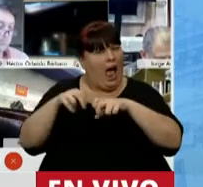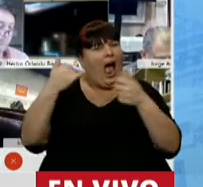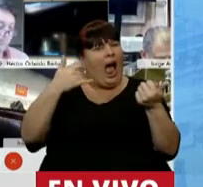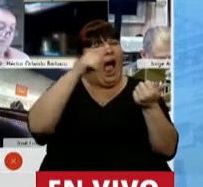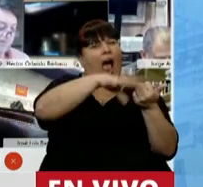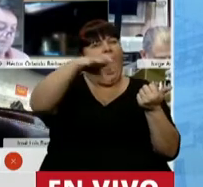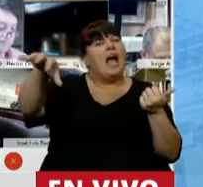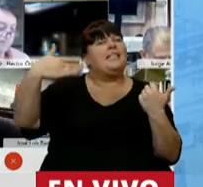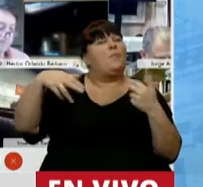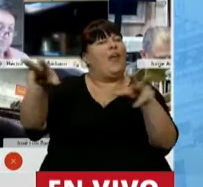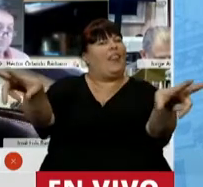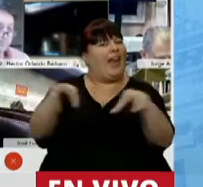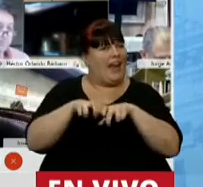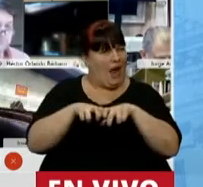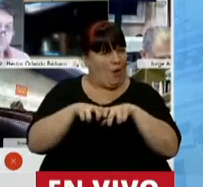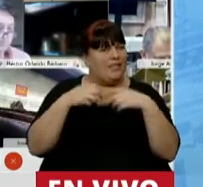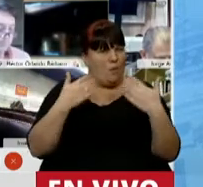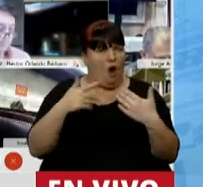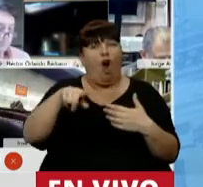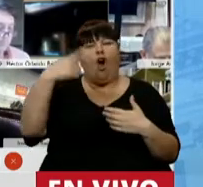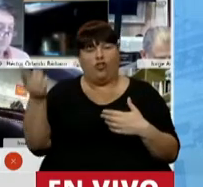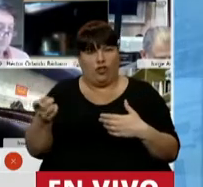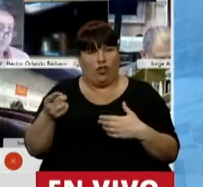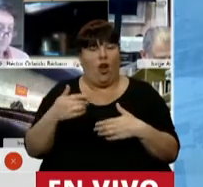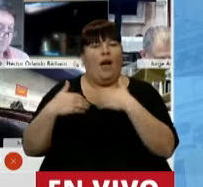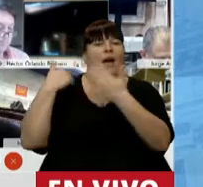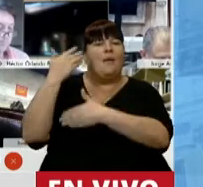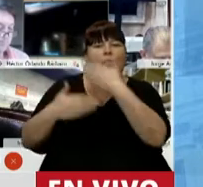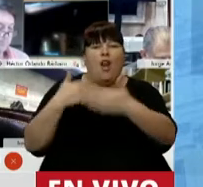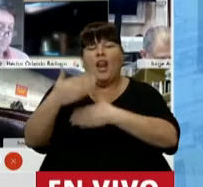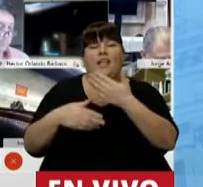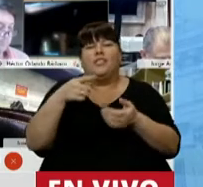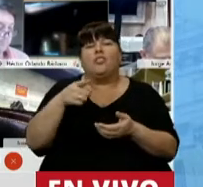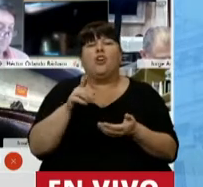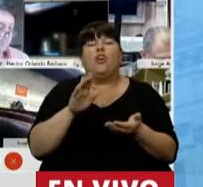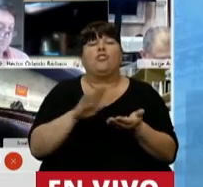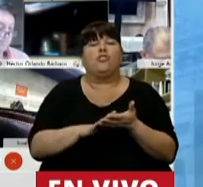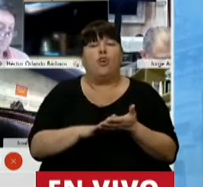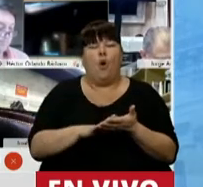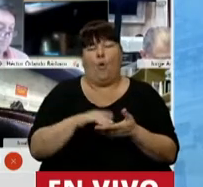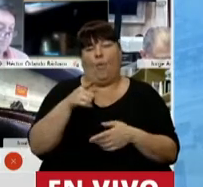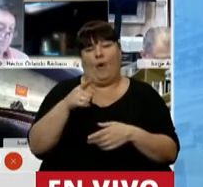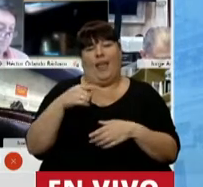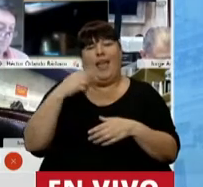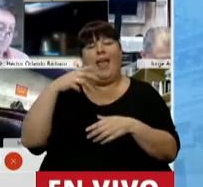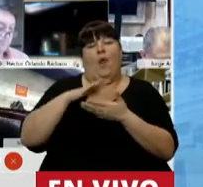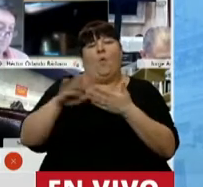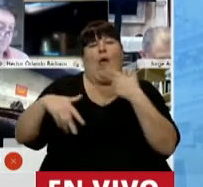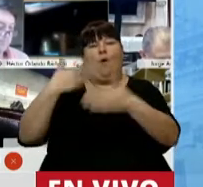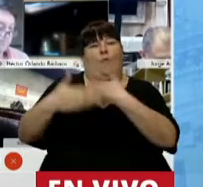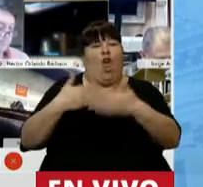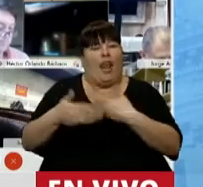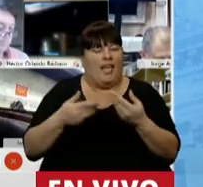muchos lugares de donde lo pueden hacer. El progresismo este, el neoprogresismo